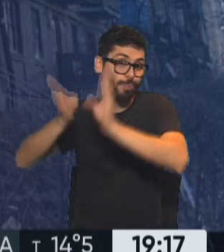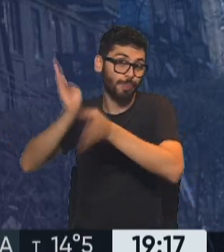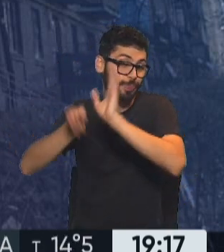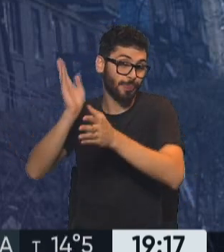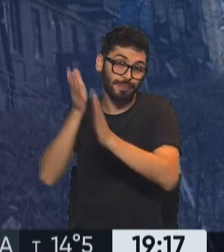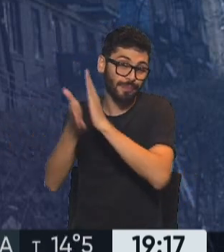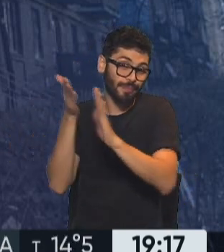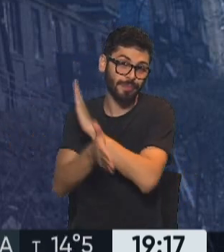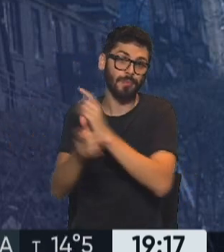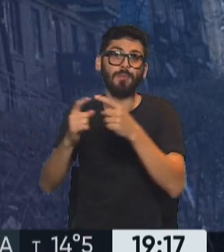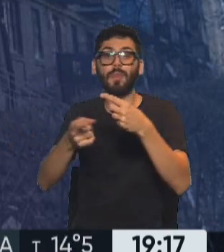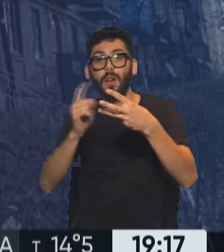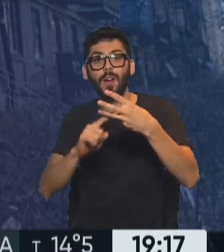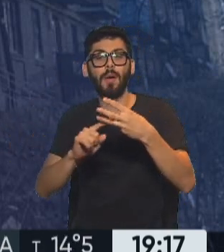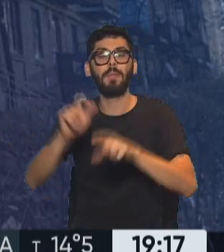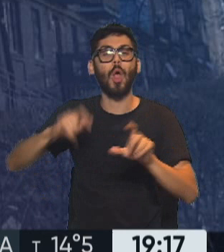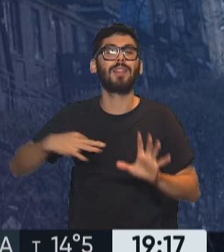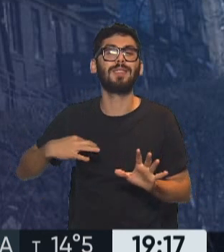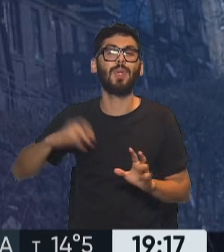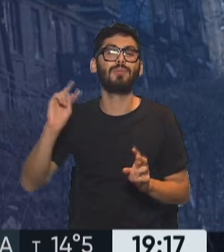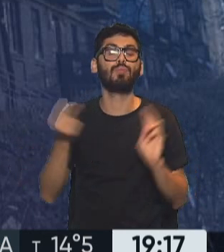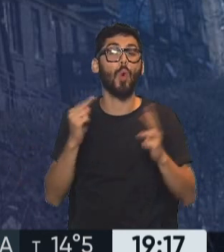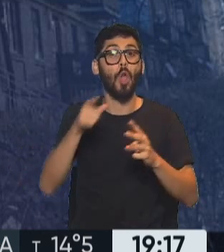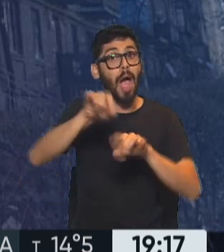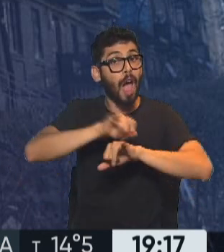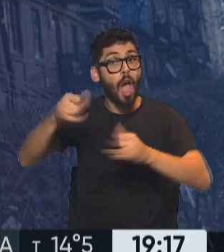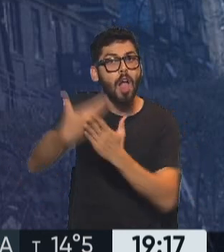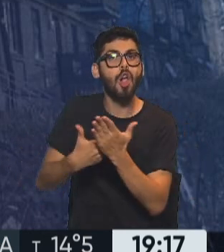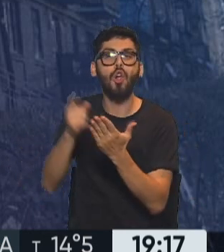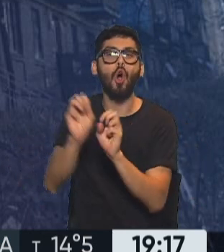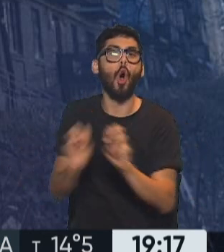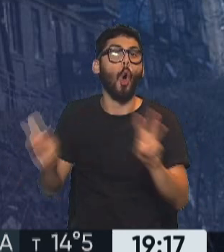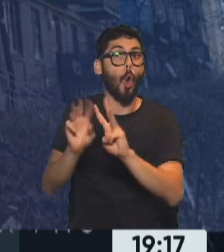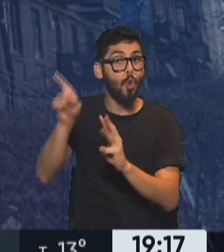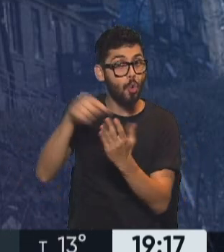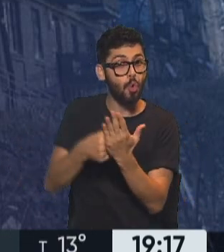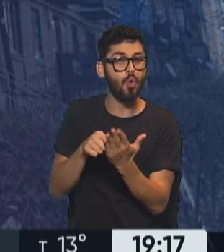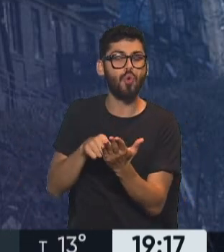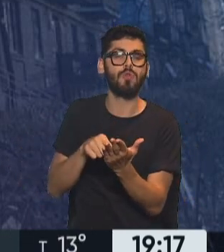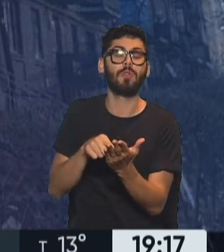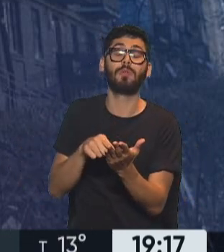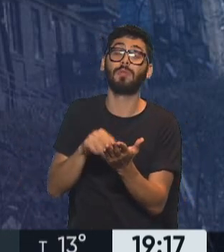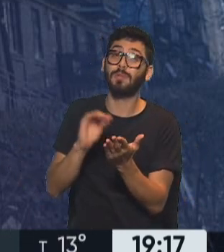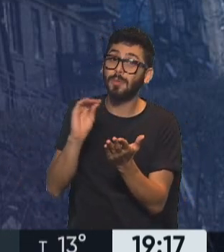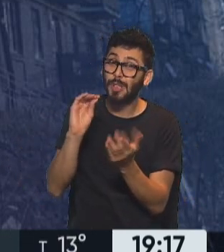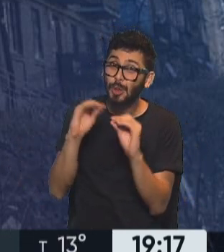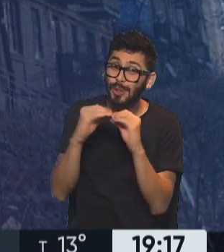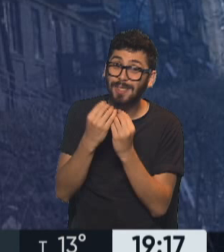tiene que ver con los civiles muertos. Esto según datos de Naciones Unidas. El número es